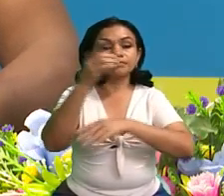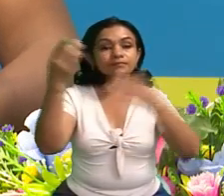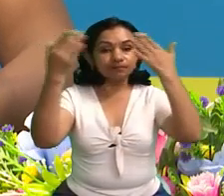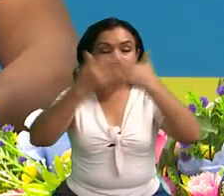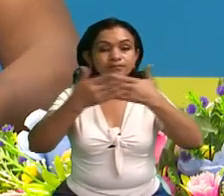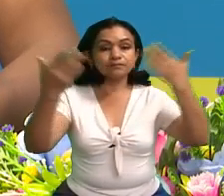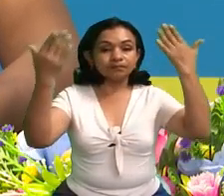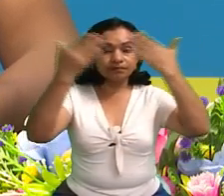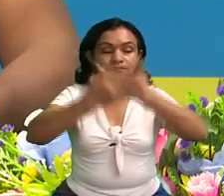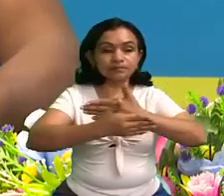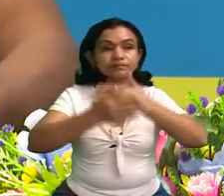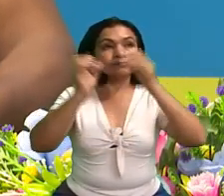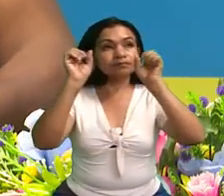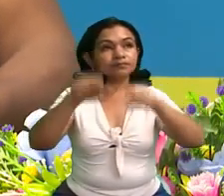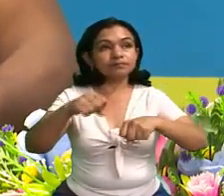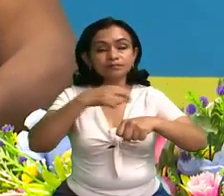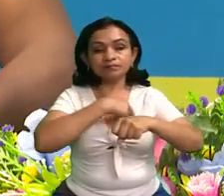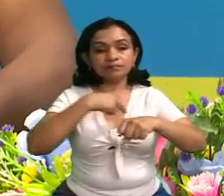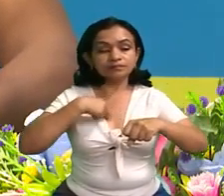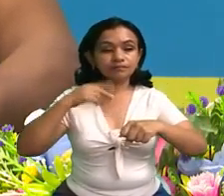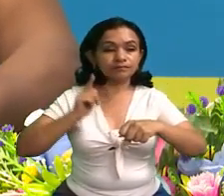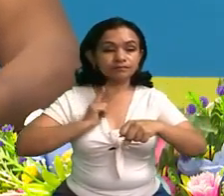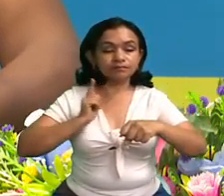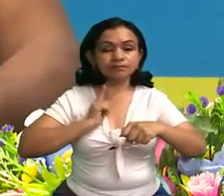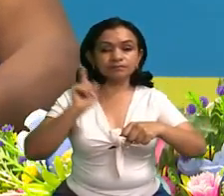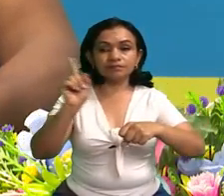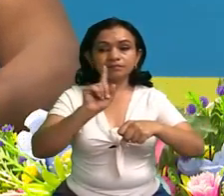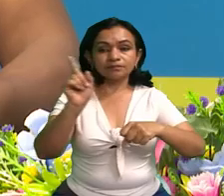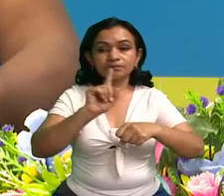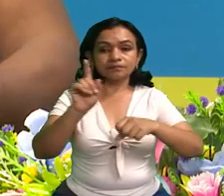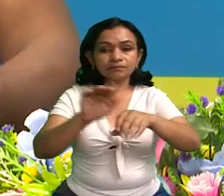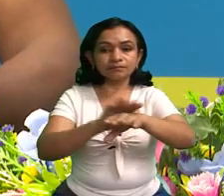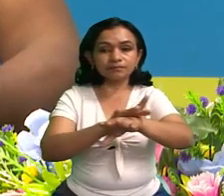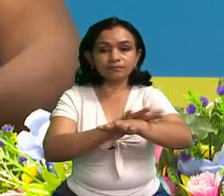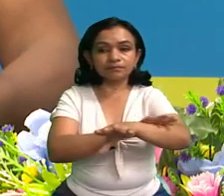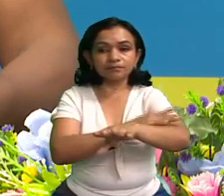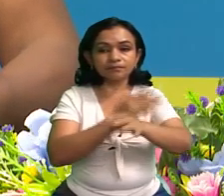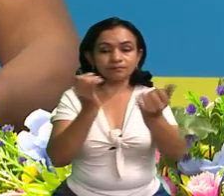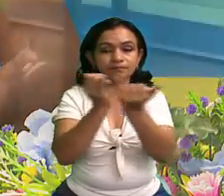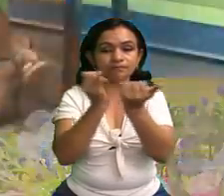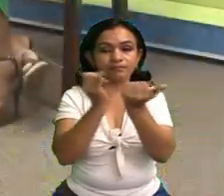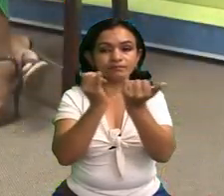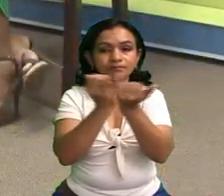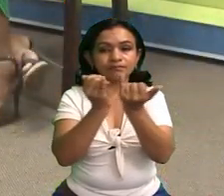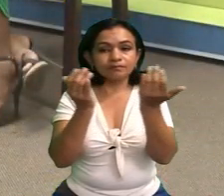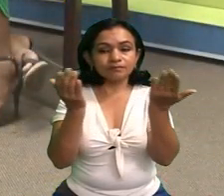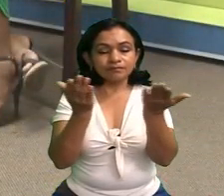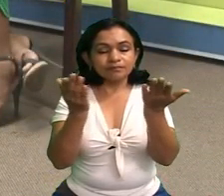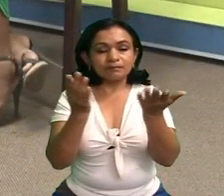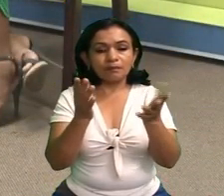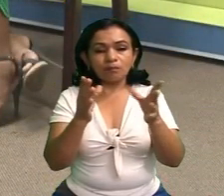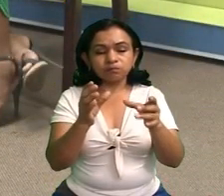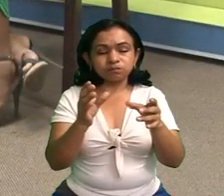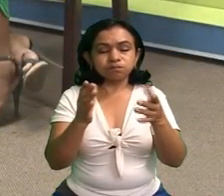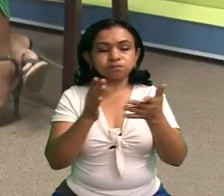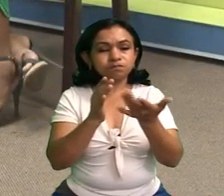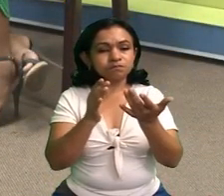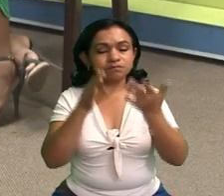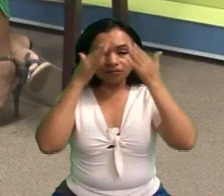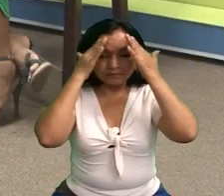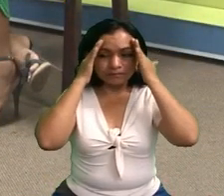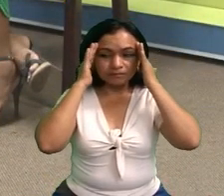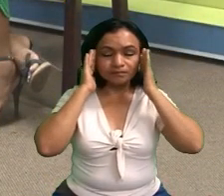antes de acostarse. Para que no le provoque eso. La sensación de mantecoso, de sudoración.